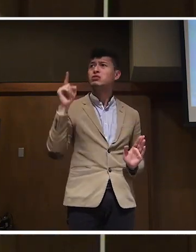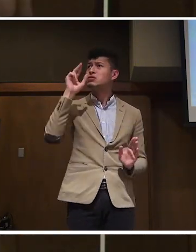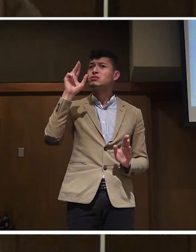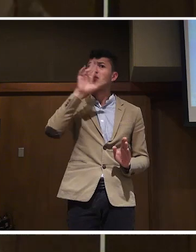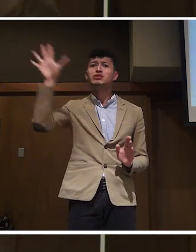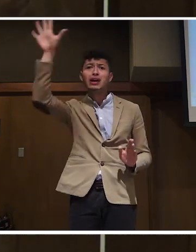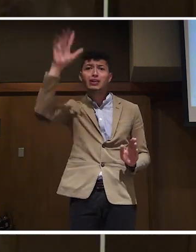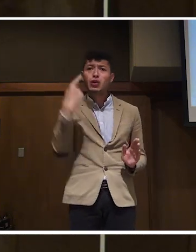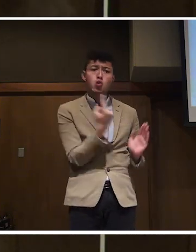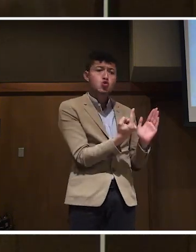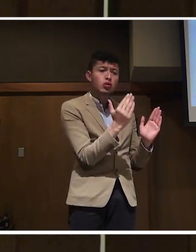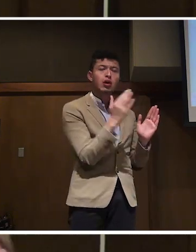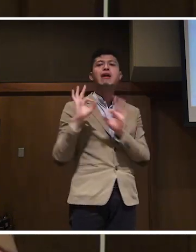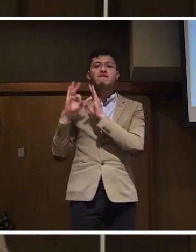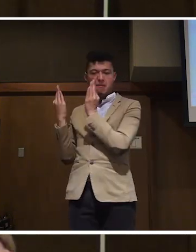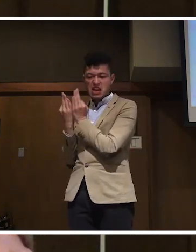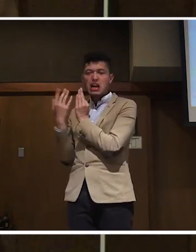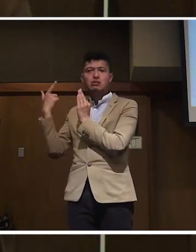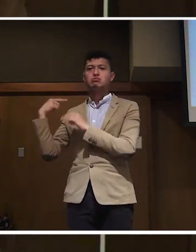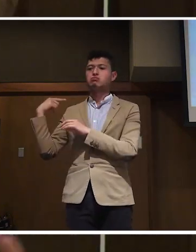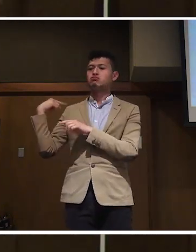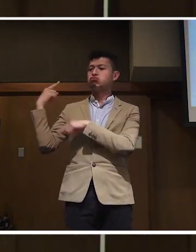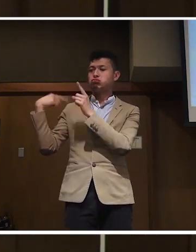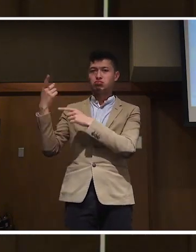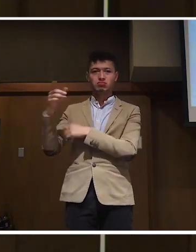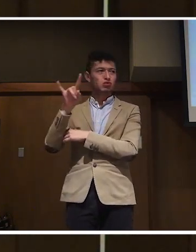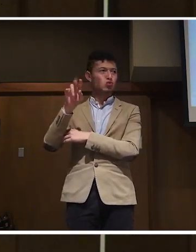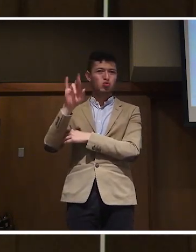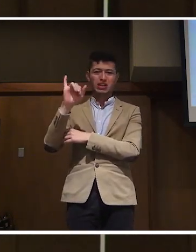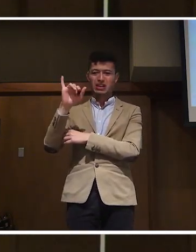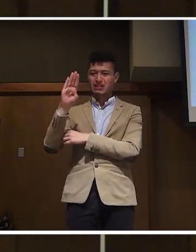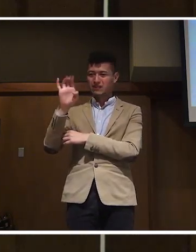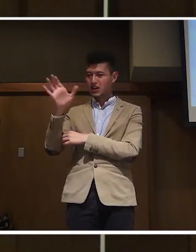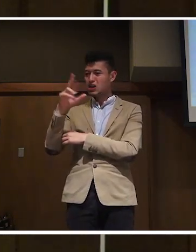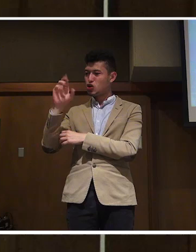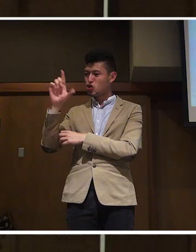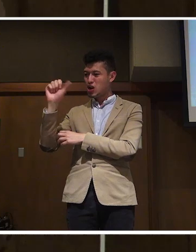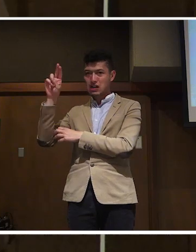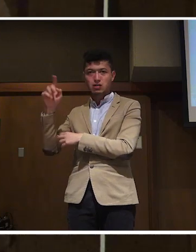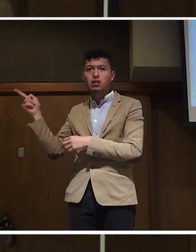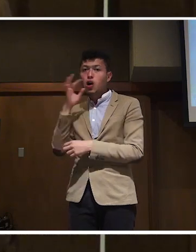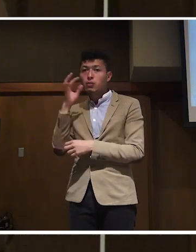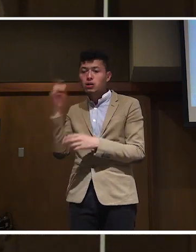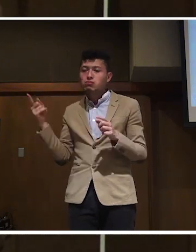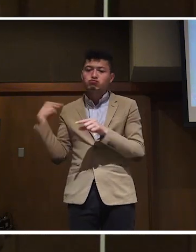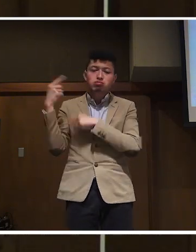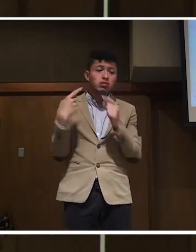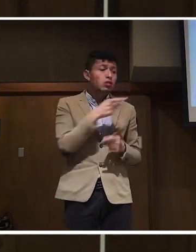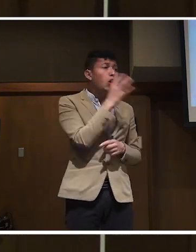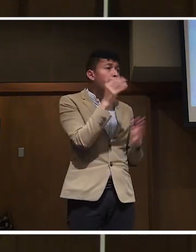una familia que era la familia de los Uribe Gauguin. Entonces aquí acabó eso, las cosas raras acababan en la Luis Ángel Arango. Entonces esta biblioteca